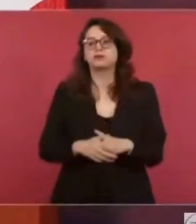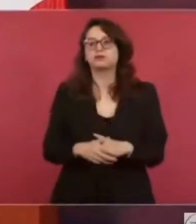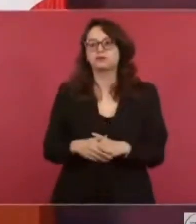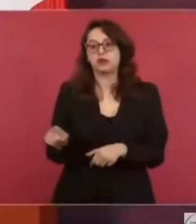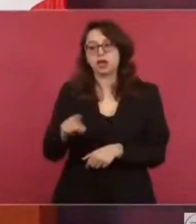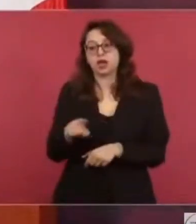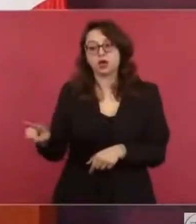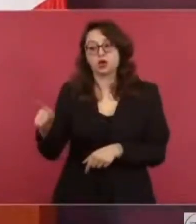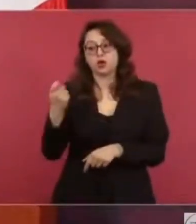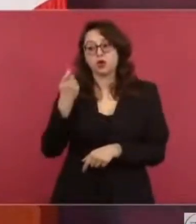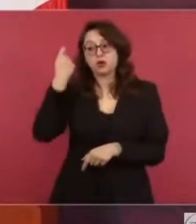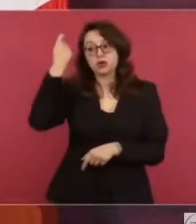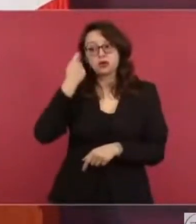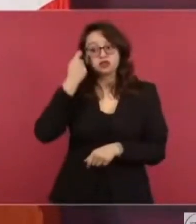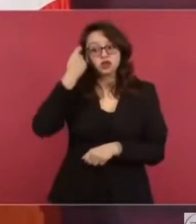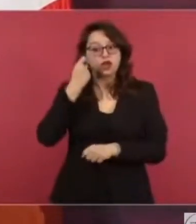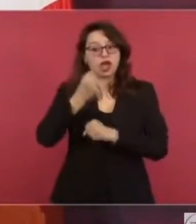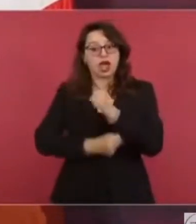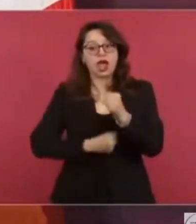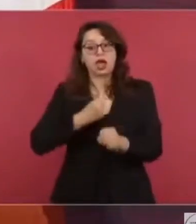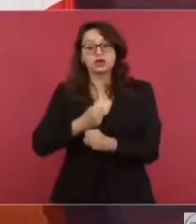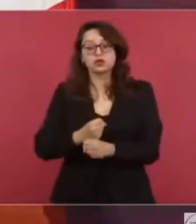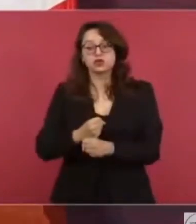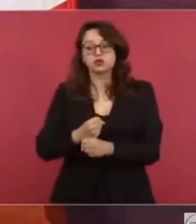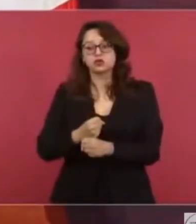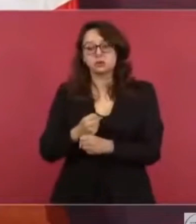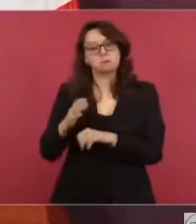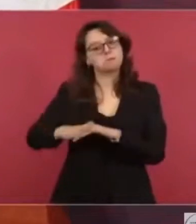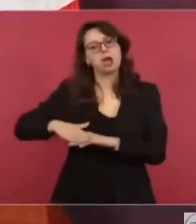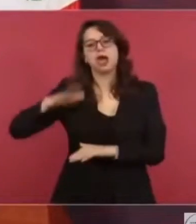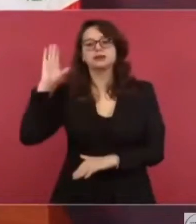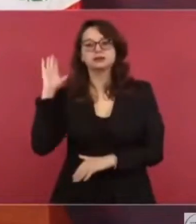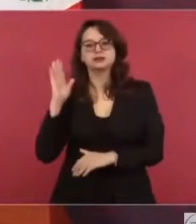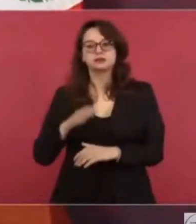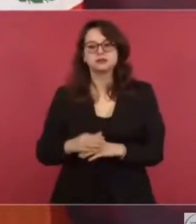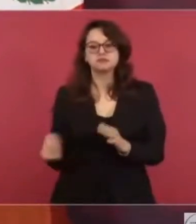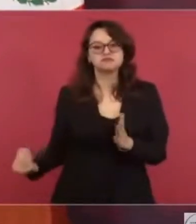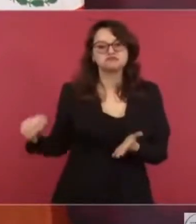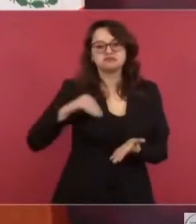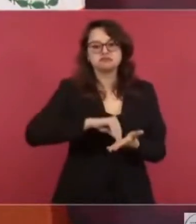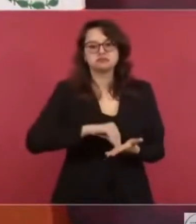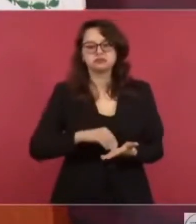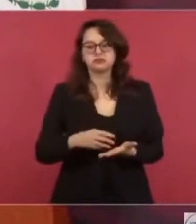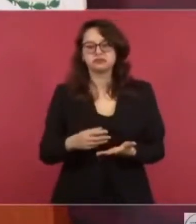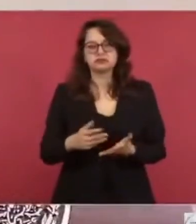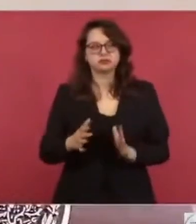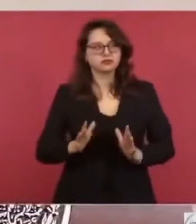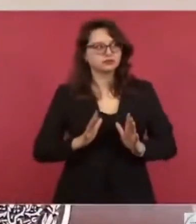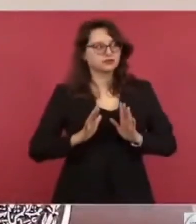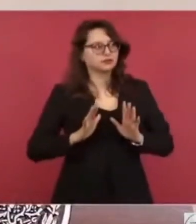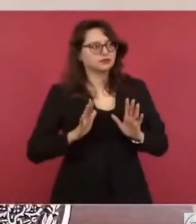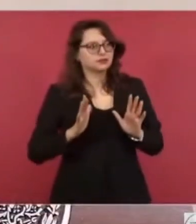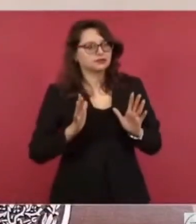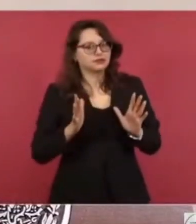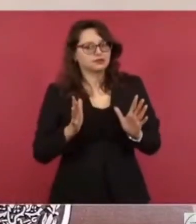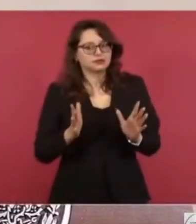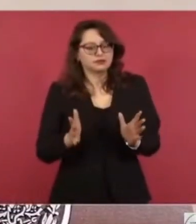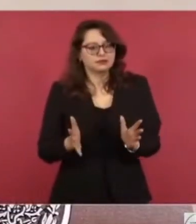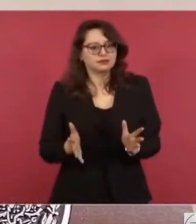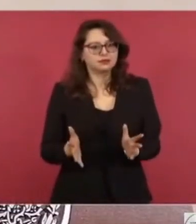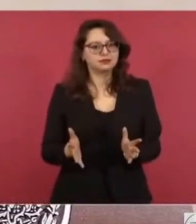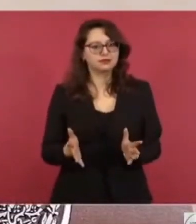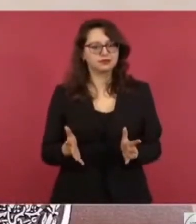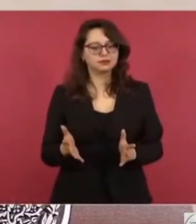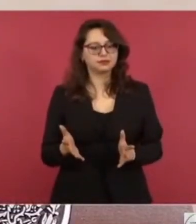de jubilación. Fue un planteamiento que me hicieron de